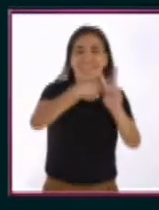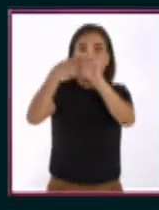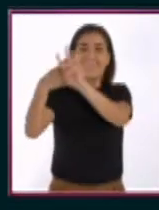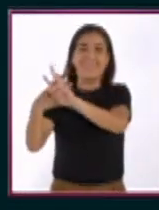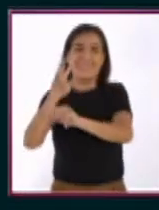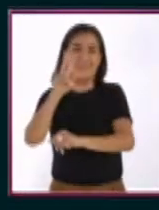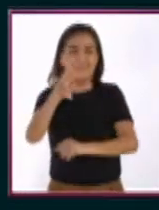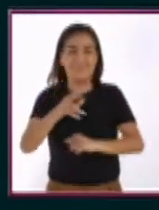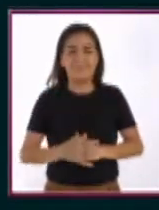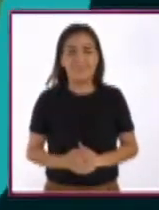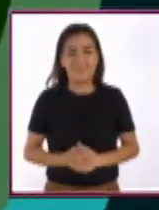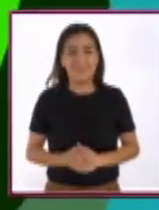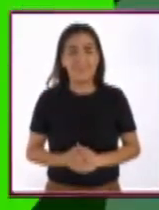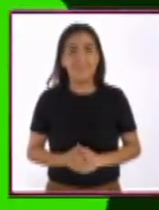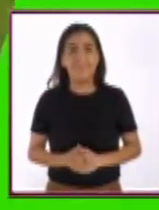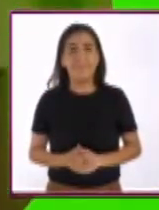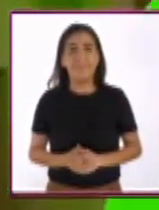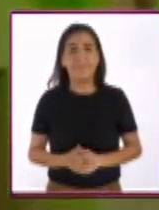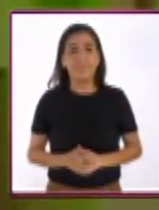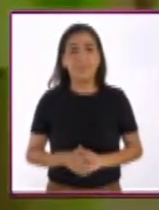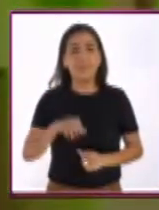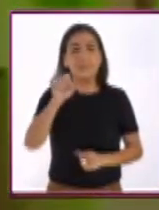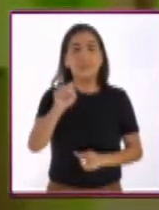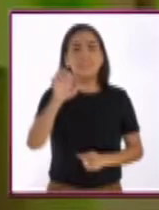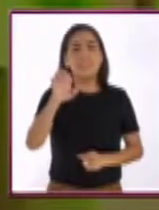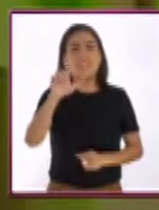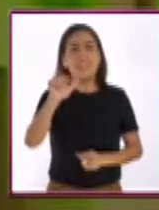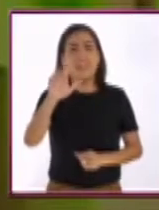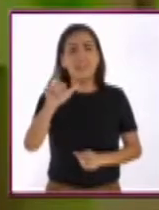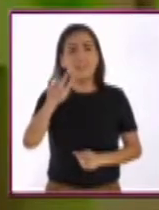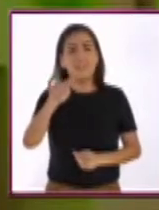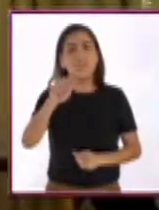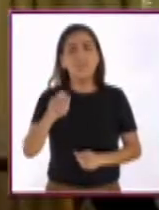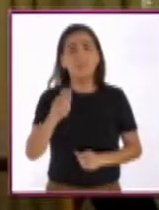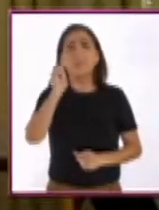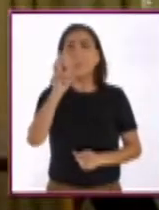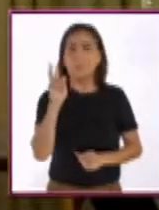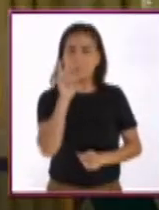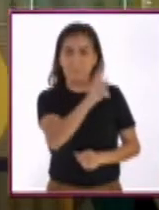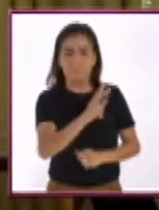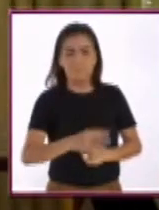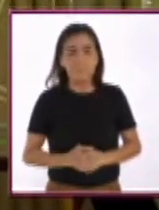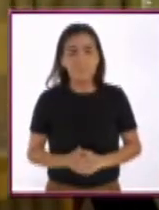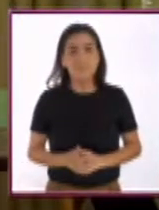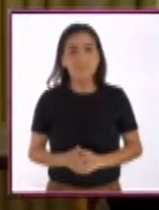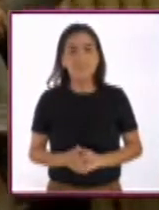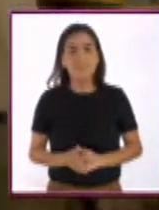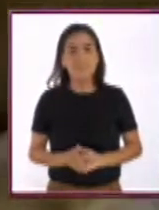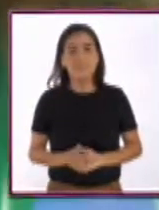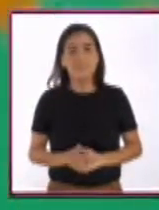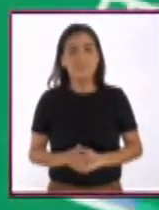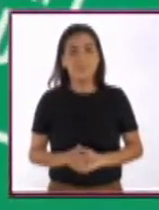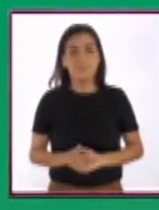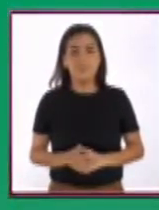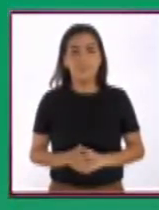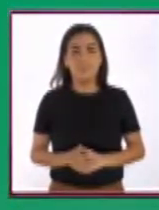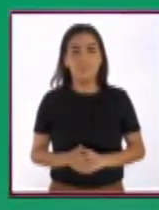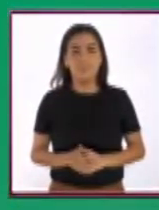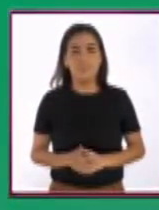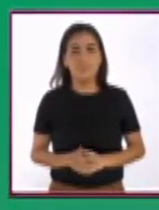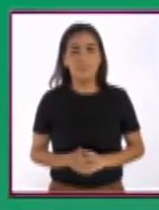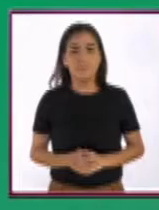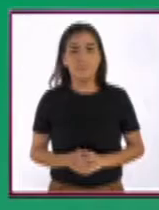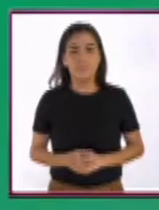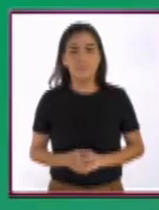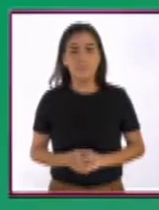privilegio de ver las estrellas. ¿Qué es un celacanto? ¿Lo saben ustedes? ¿Qué les parece si vemos algunas de sus respuestas?